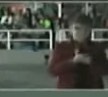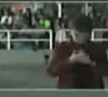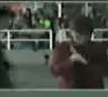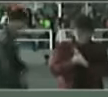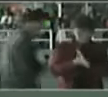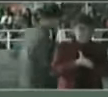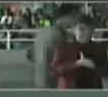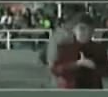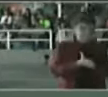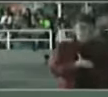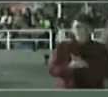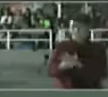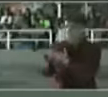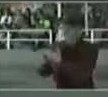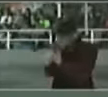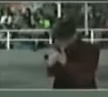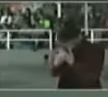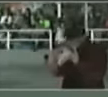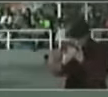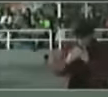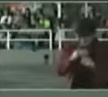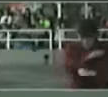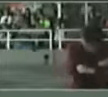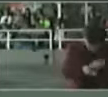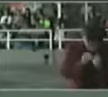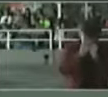no me pidan que me calle.